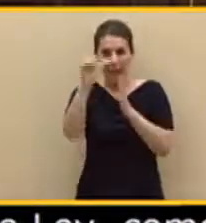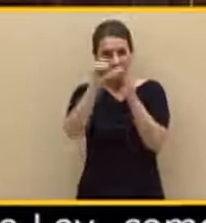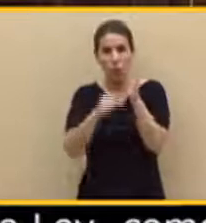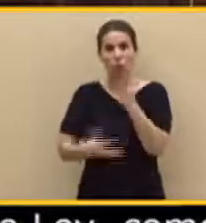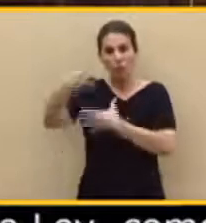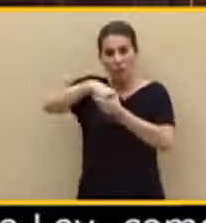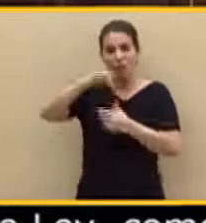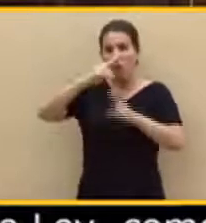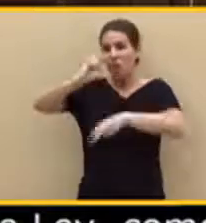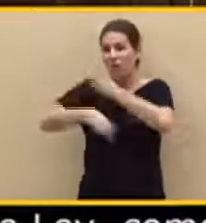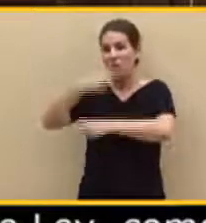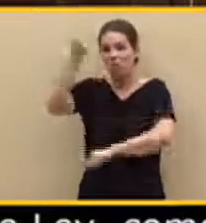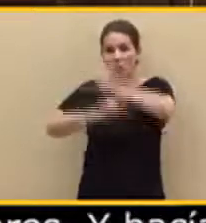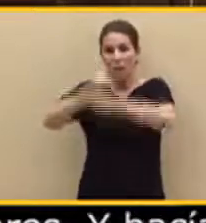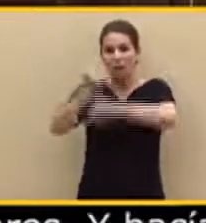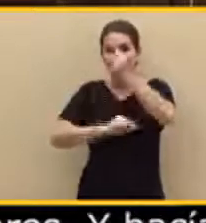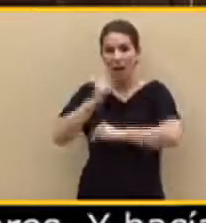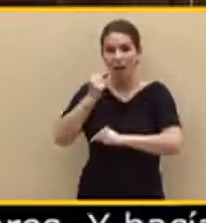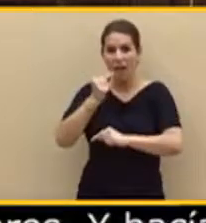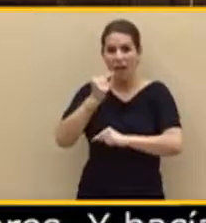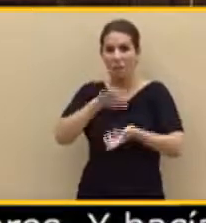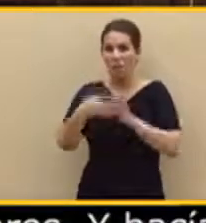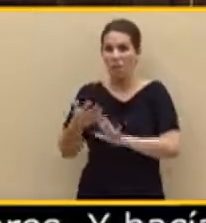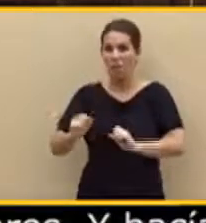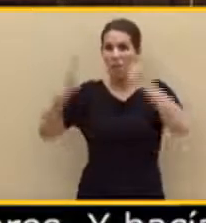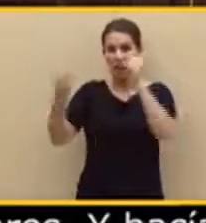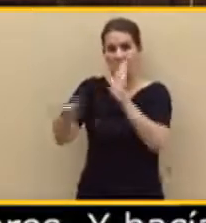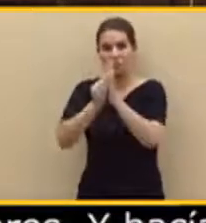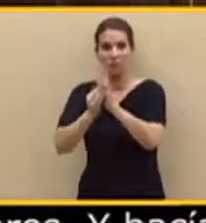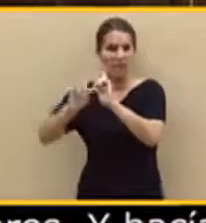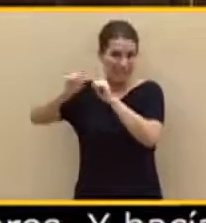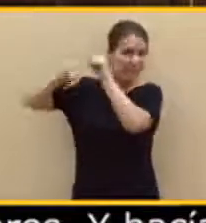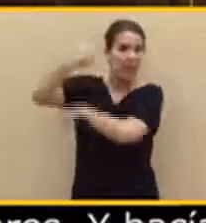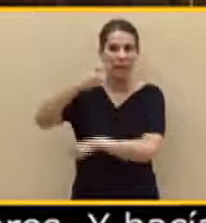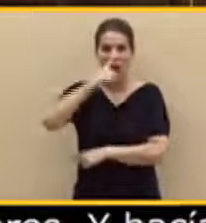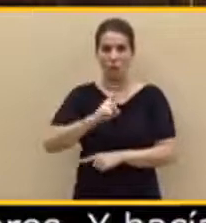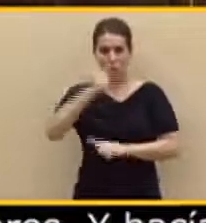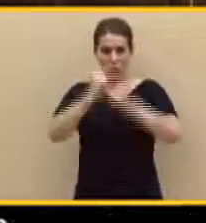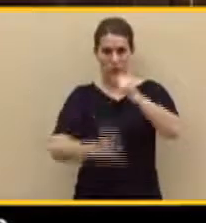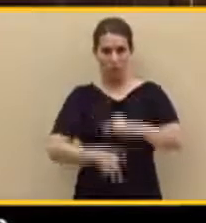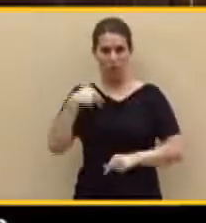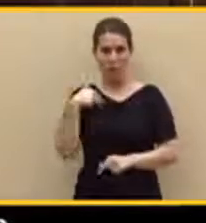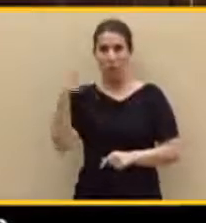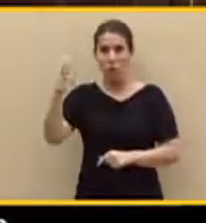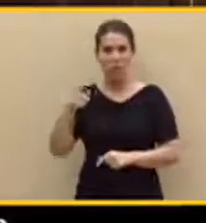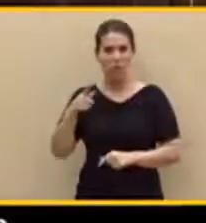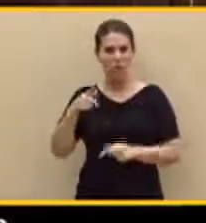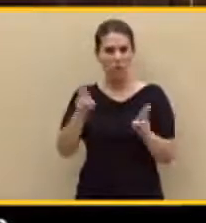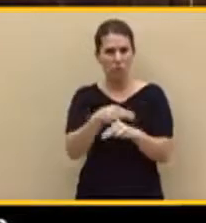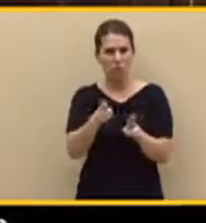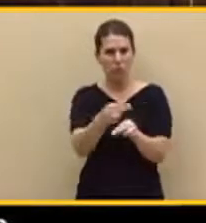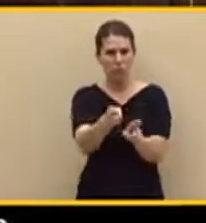modificación presupuestaria entrarían en vigor en los presupuestos del siguiente año. Y las han vetado a veces incluso sin identificar las